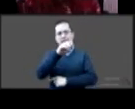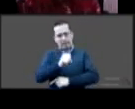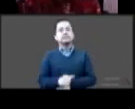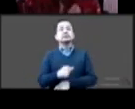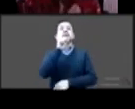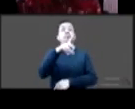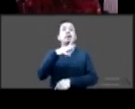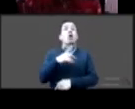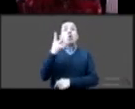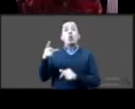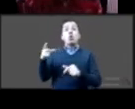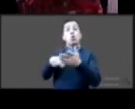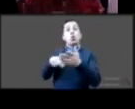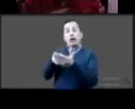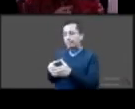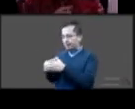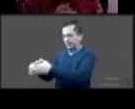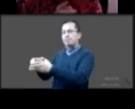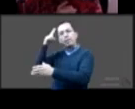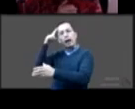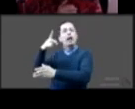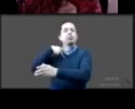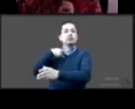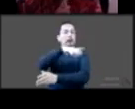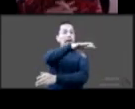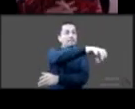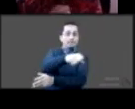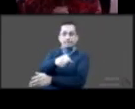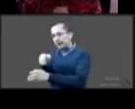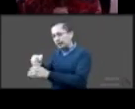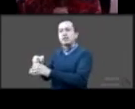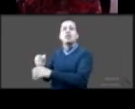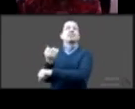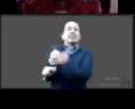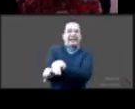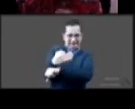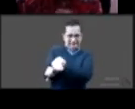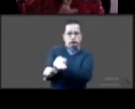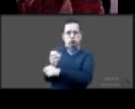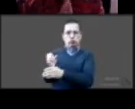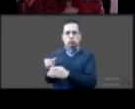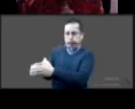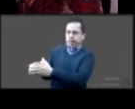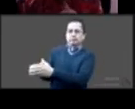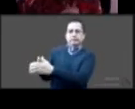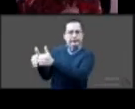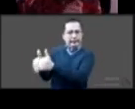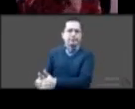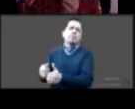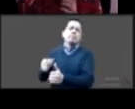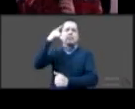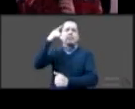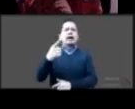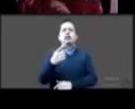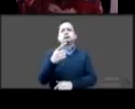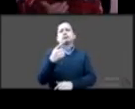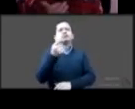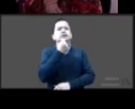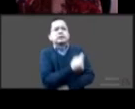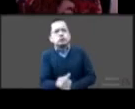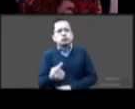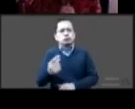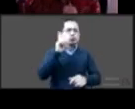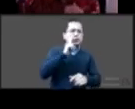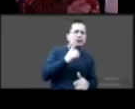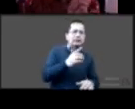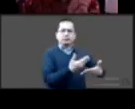lo conocen ahí con de bebés tenemos, ¿no? Tenemos un refugio especializado para mujeres, niñas y